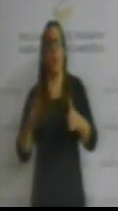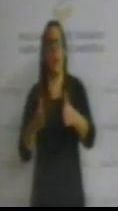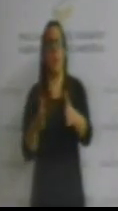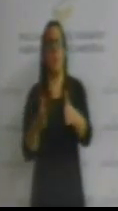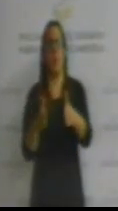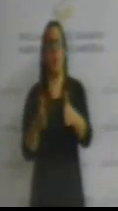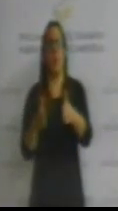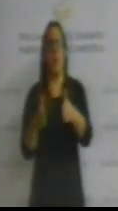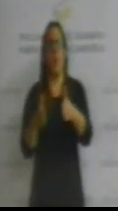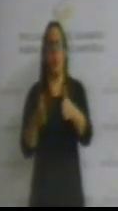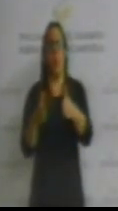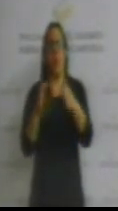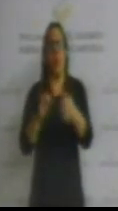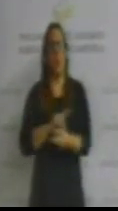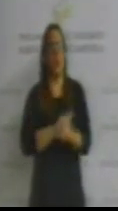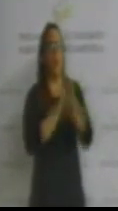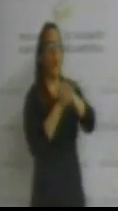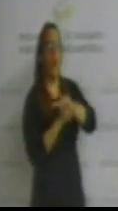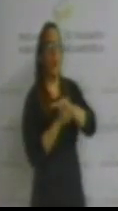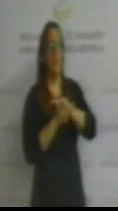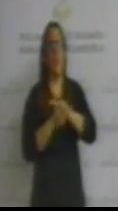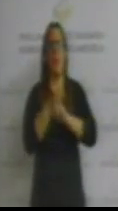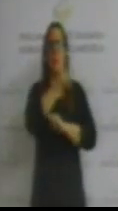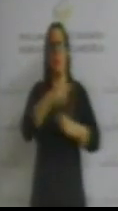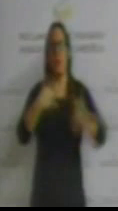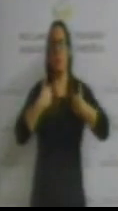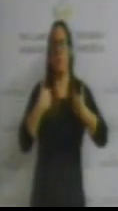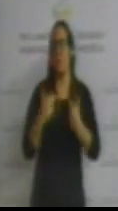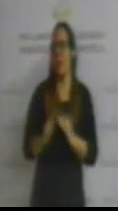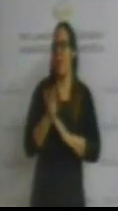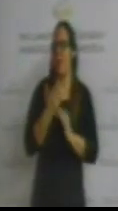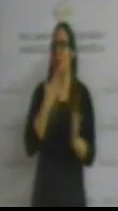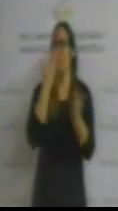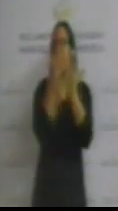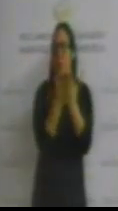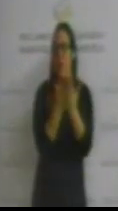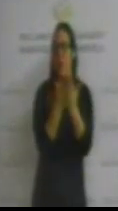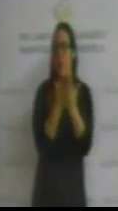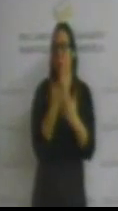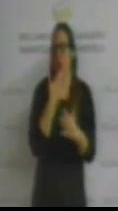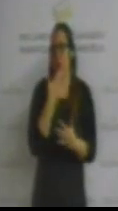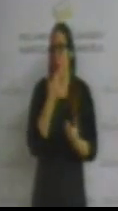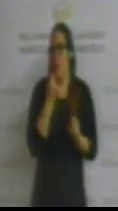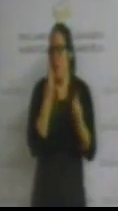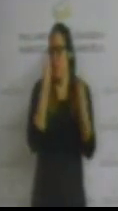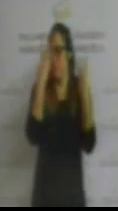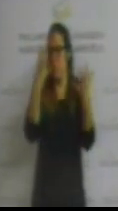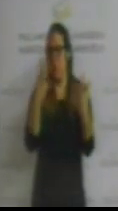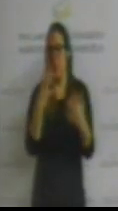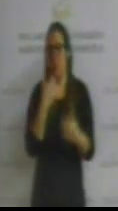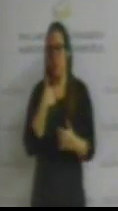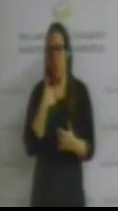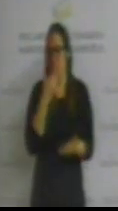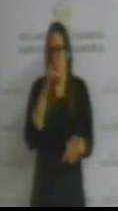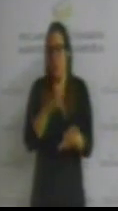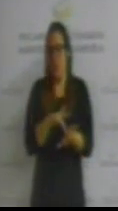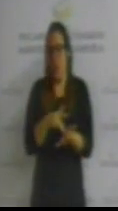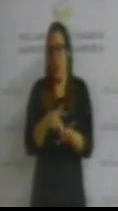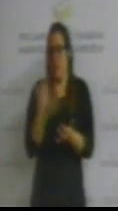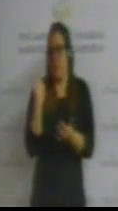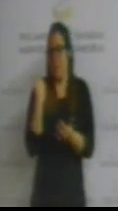el camino contrario a lo que le están pidiendo las víctimas del terrorismo en Navarra. Ejemplos tenemos muchos. Yo le acabo de poner el más